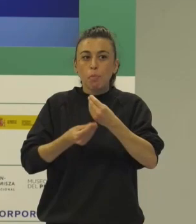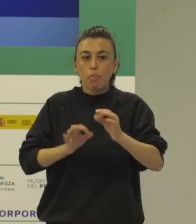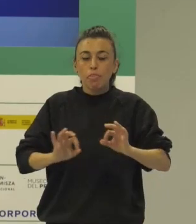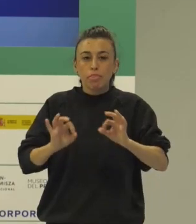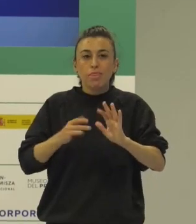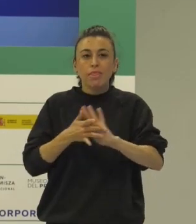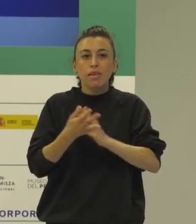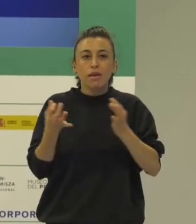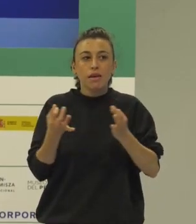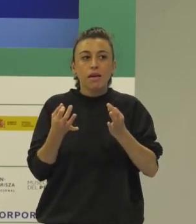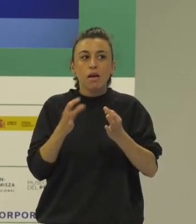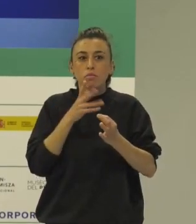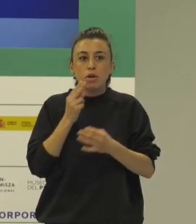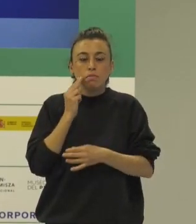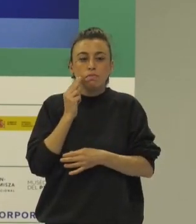una expresión